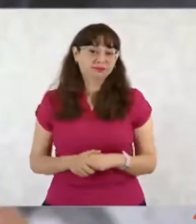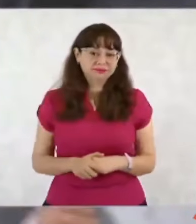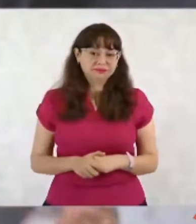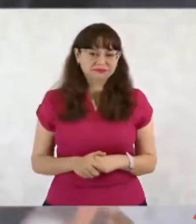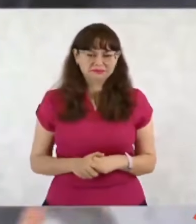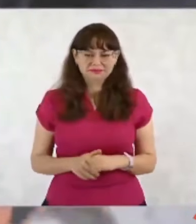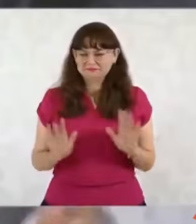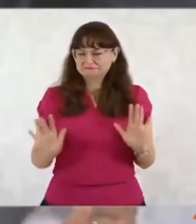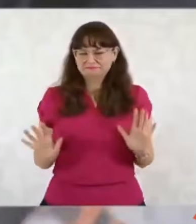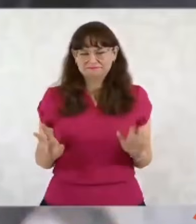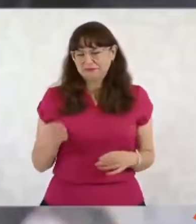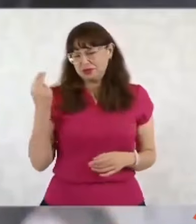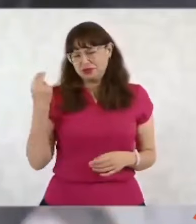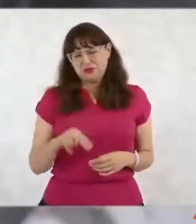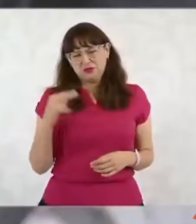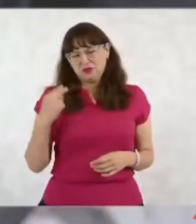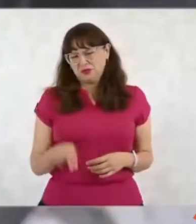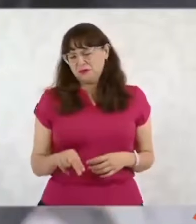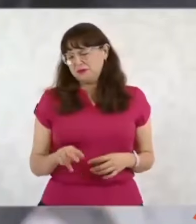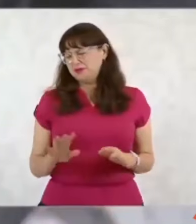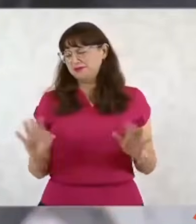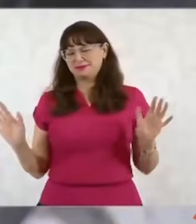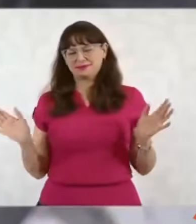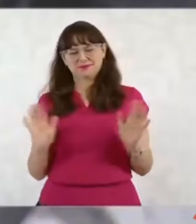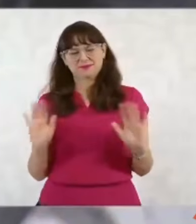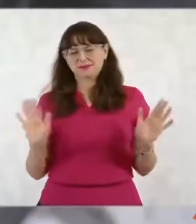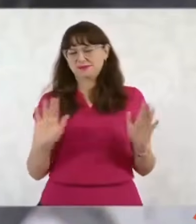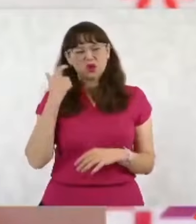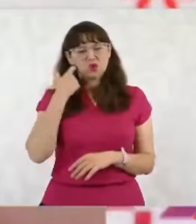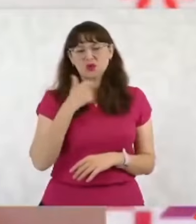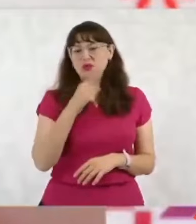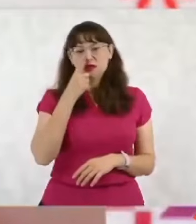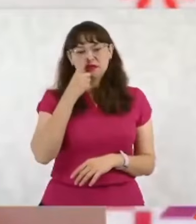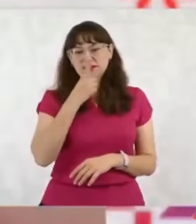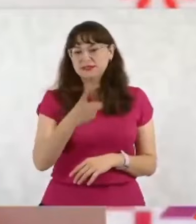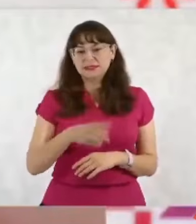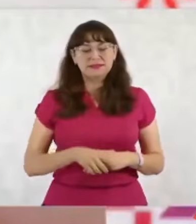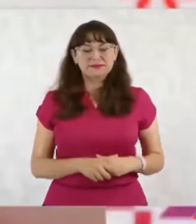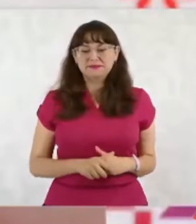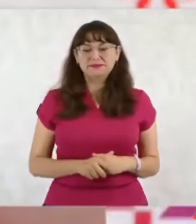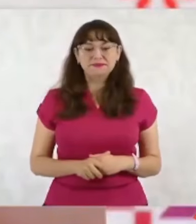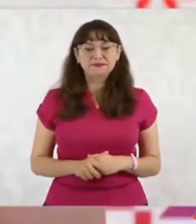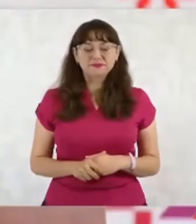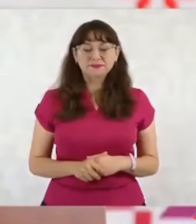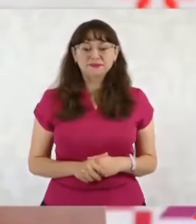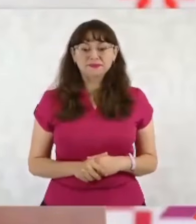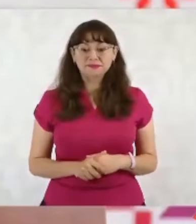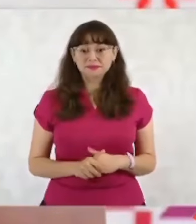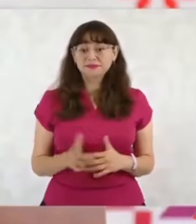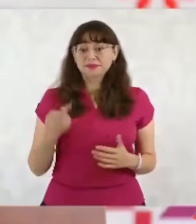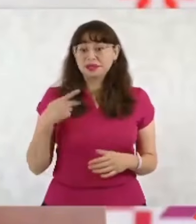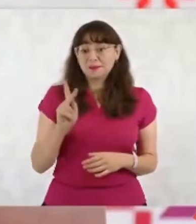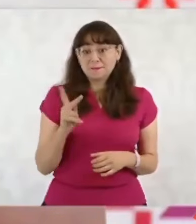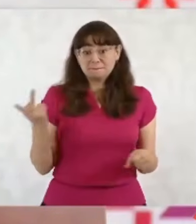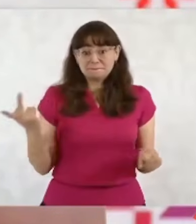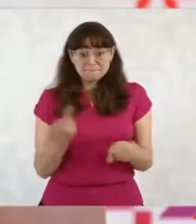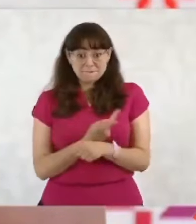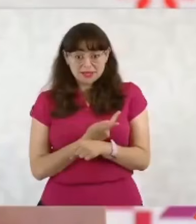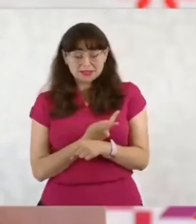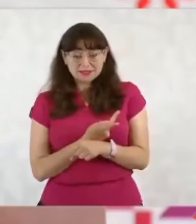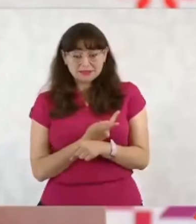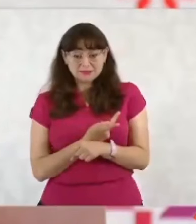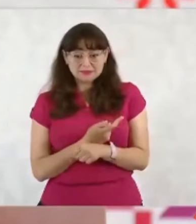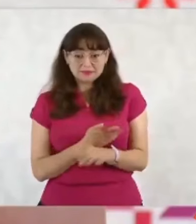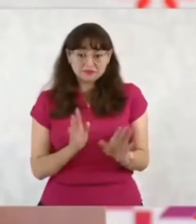No voy a decir nombres porque no quiero entrar en polémica. Entonces, es una decisión desde mi